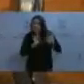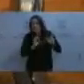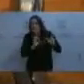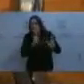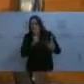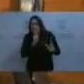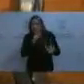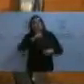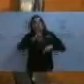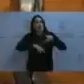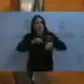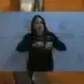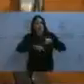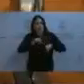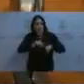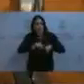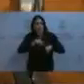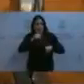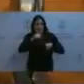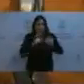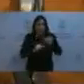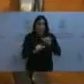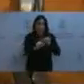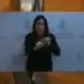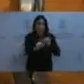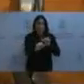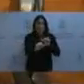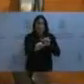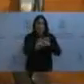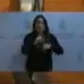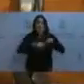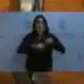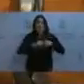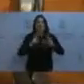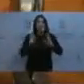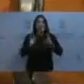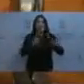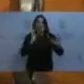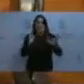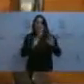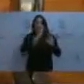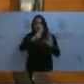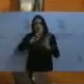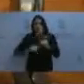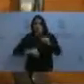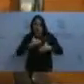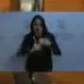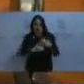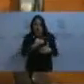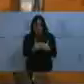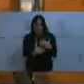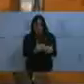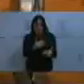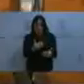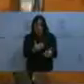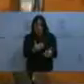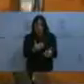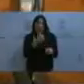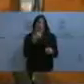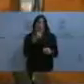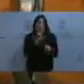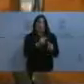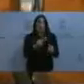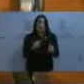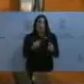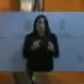porque dependerá a partir de este momento de los diferentes plazos administrativos del proceso como presupuesto, intervención